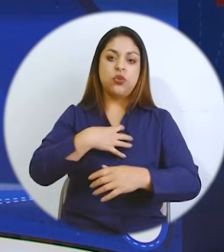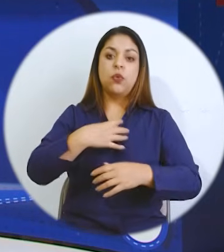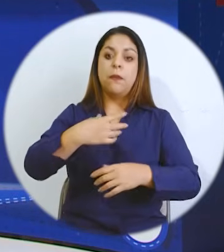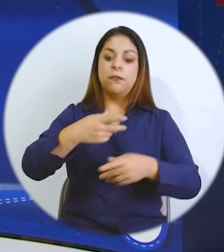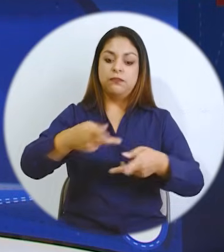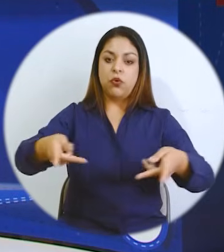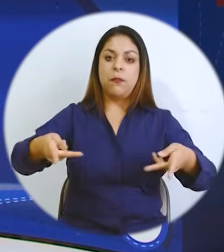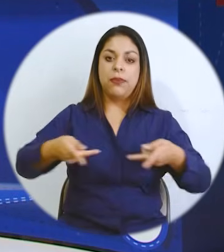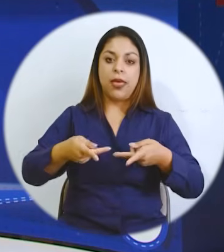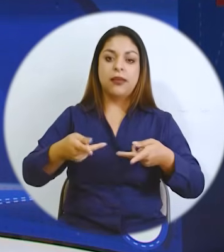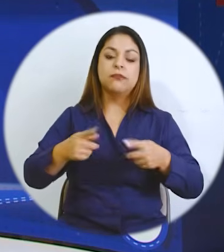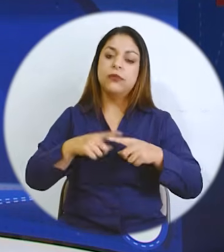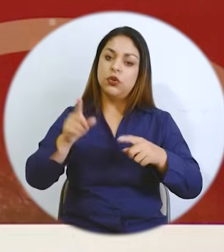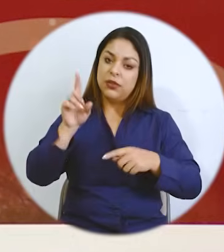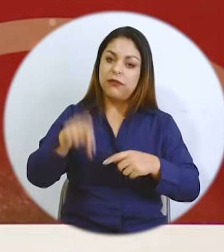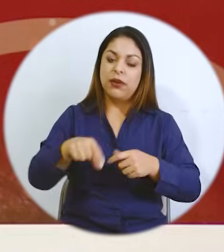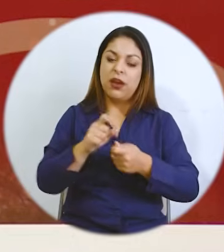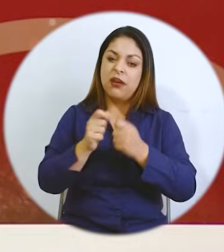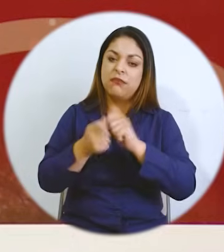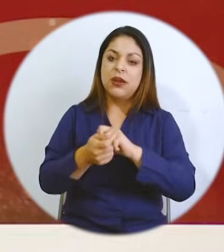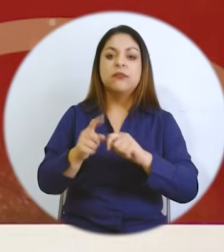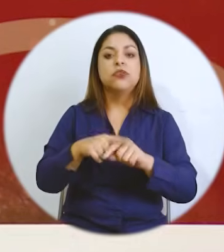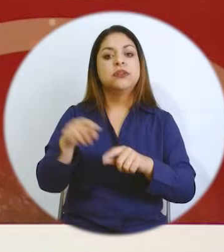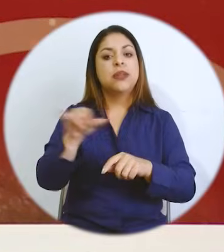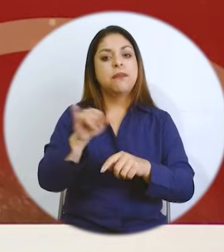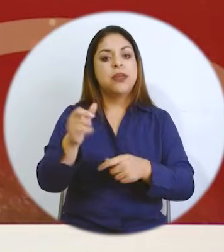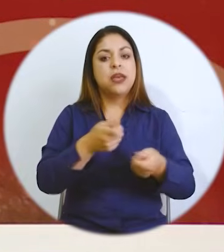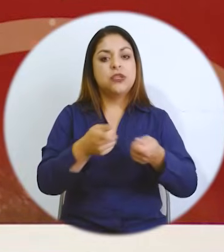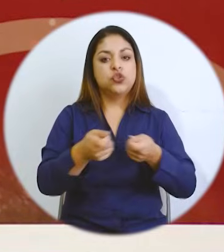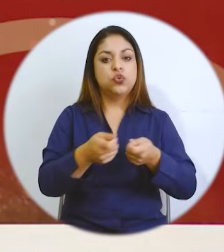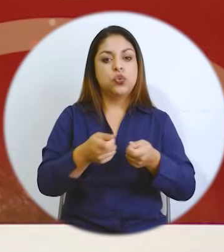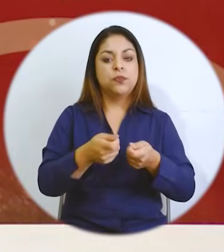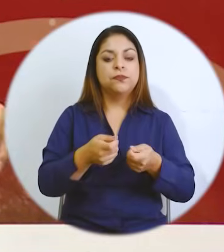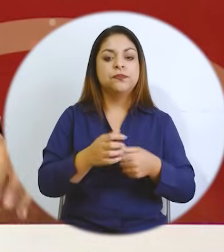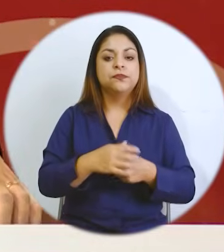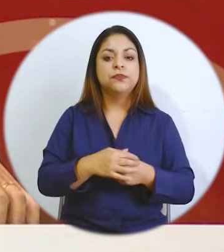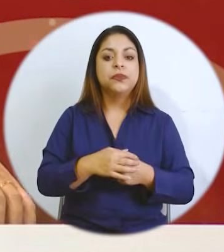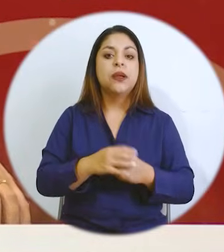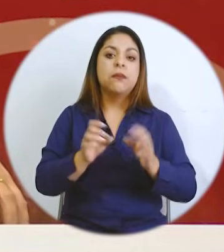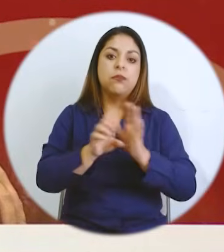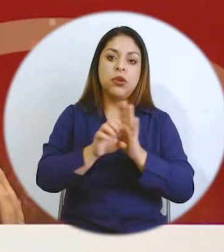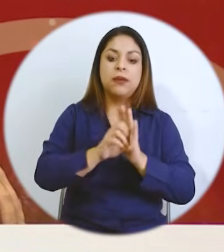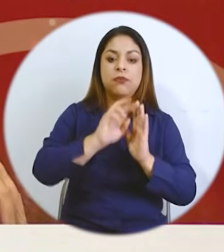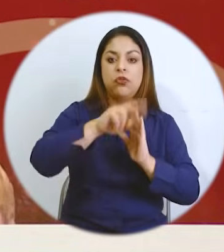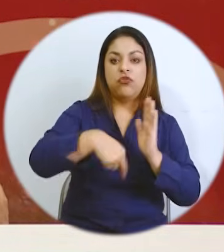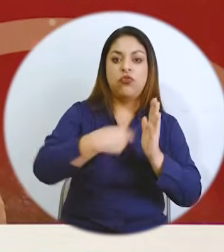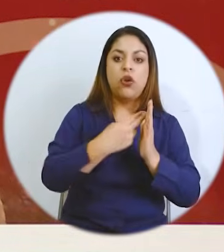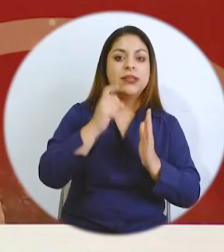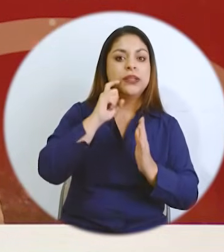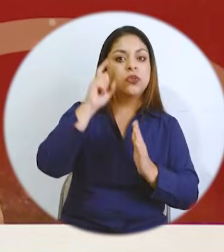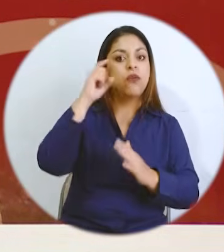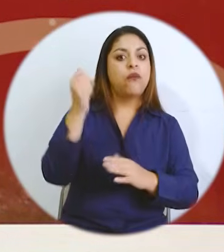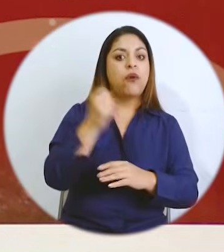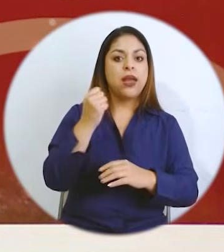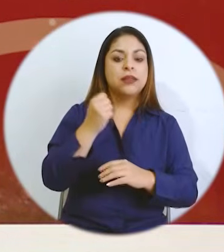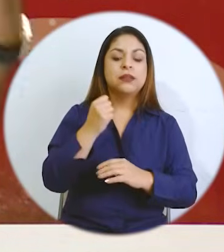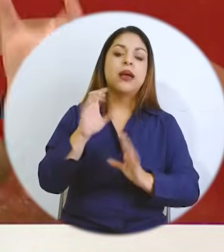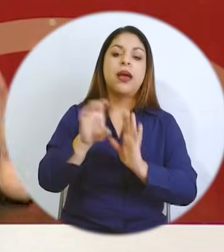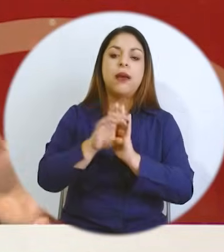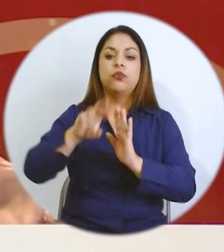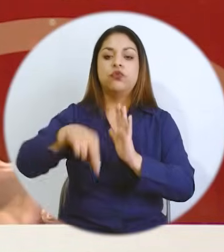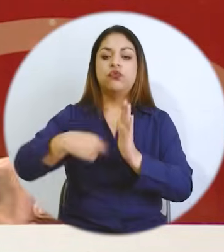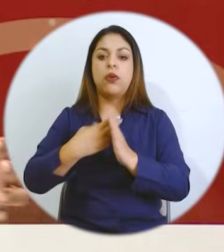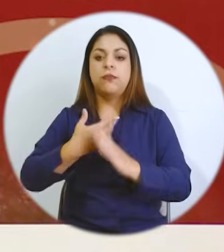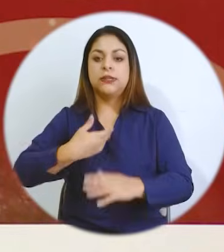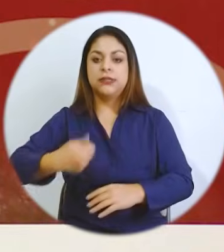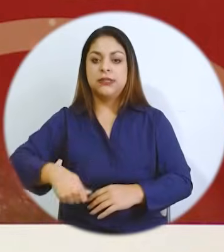sociales muy fuertes todavía arraigados en la gestión comunitaria del agua, como lo son los roles de género muy marcados, por ejemplo, que un rol